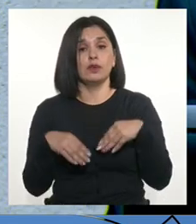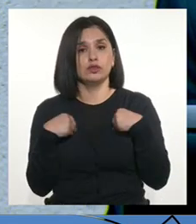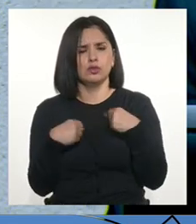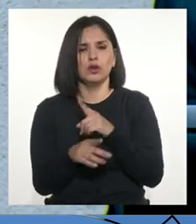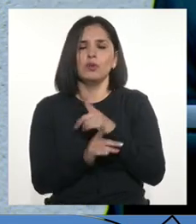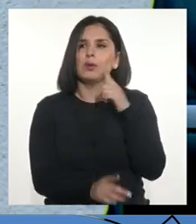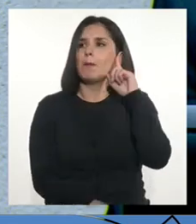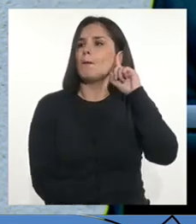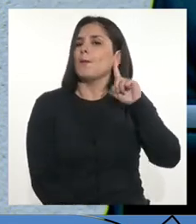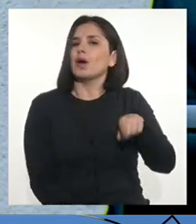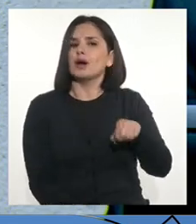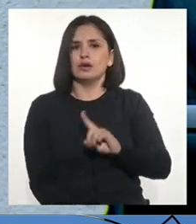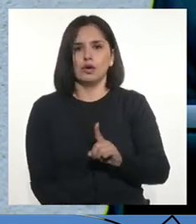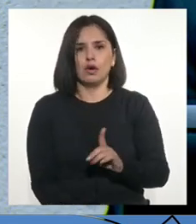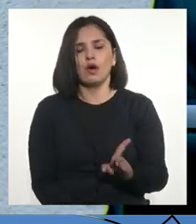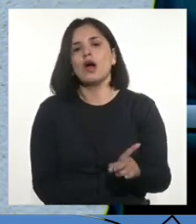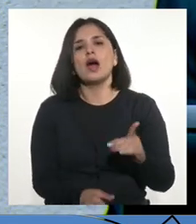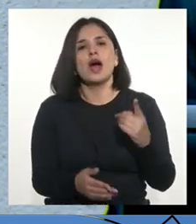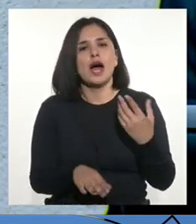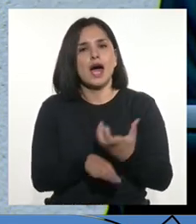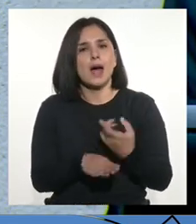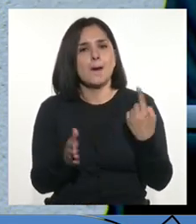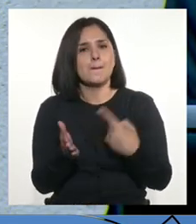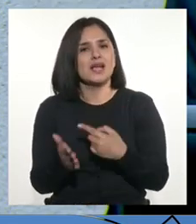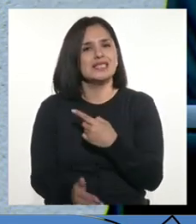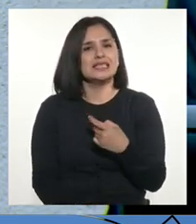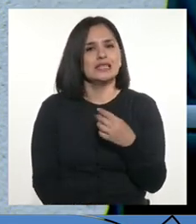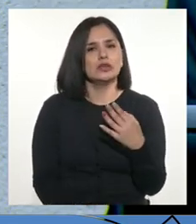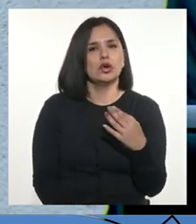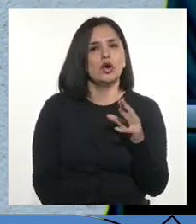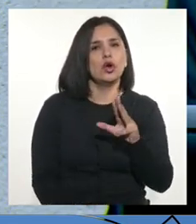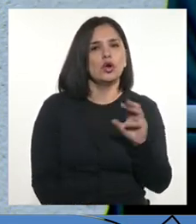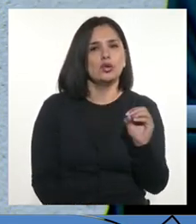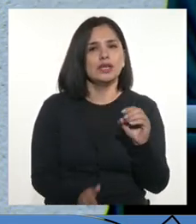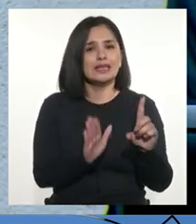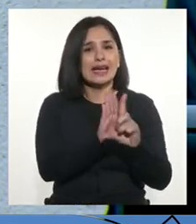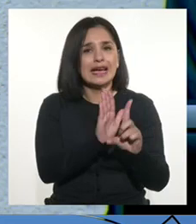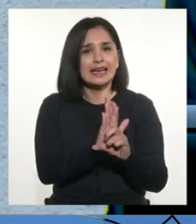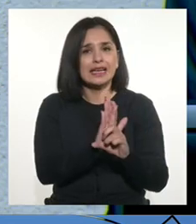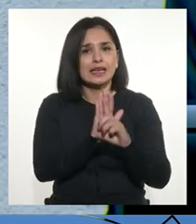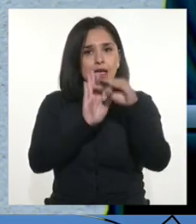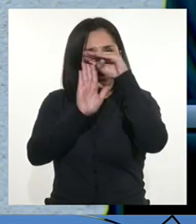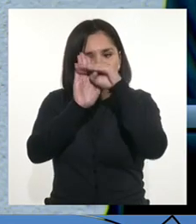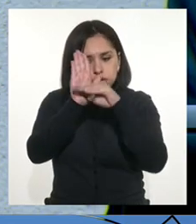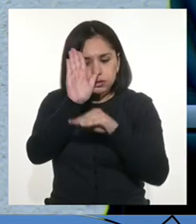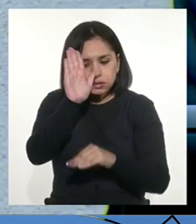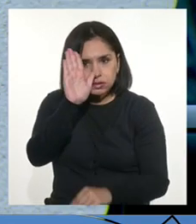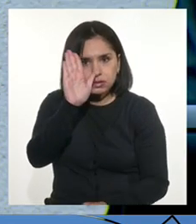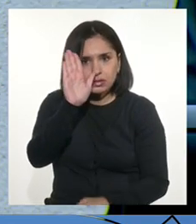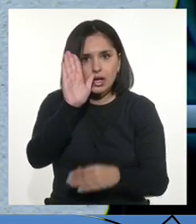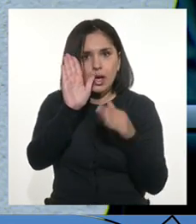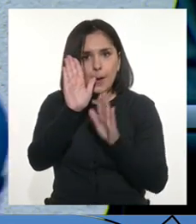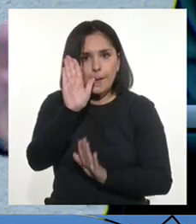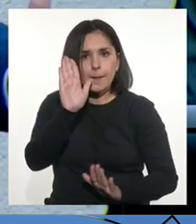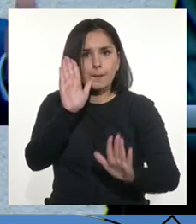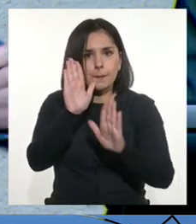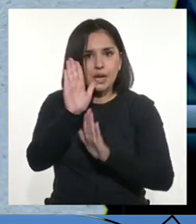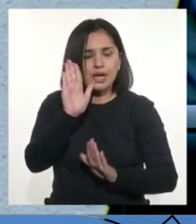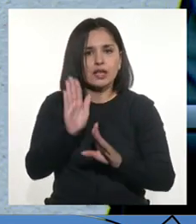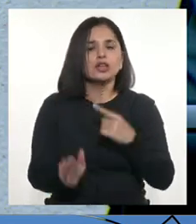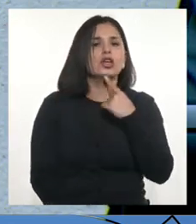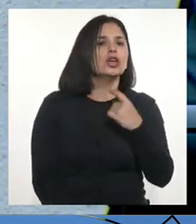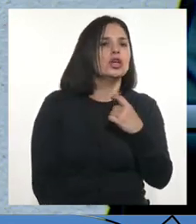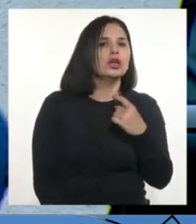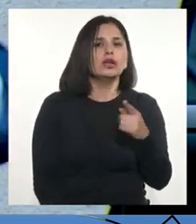hacer los lesos hoy día tenemos 1.190 leyes en este senado entabla 1.190 leyes que parlamentario